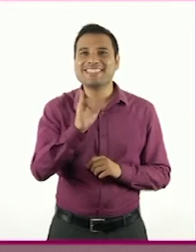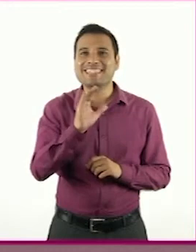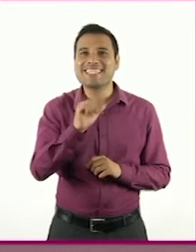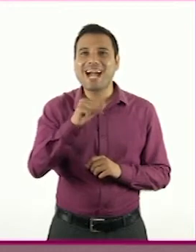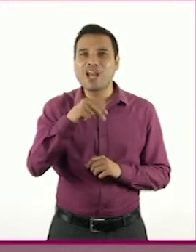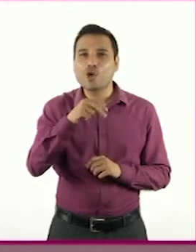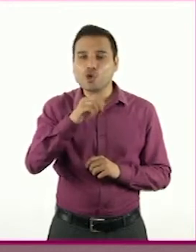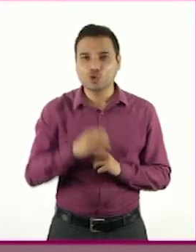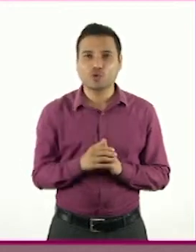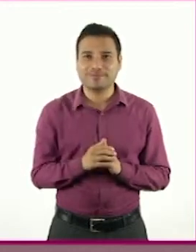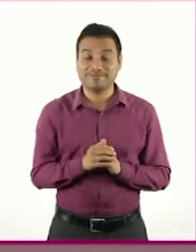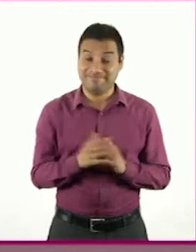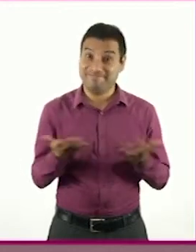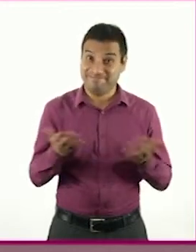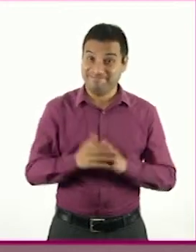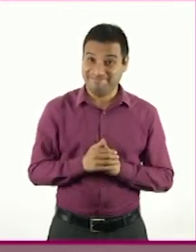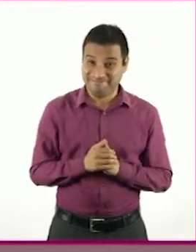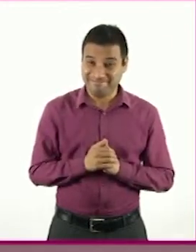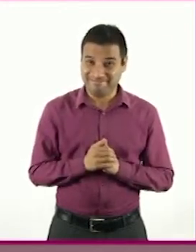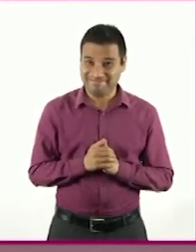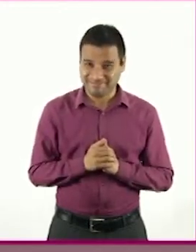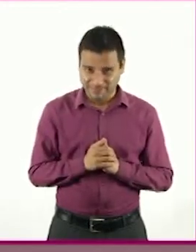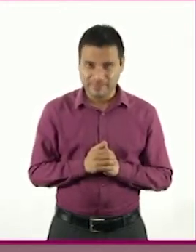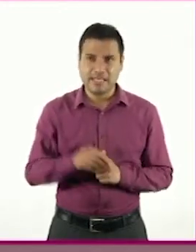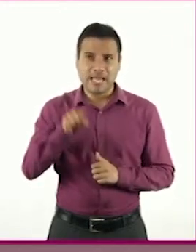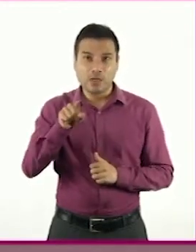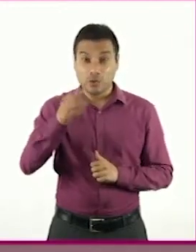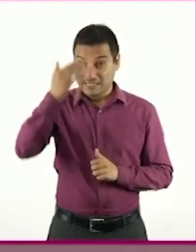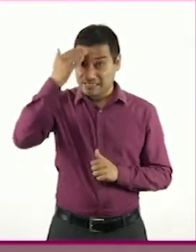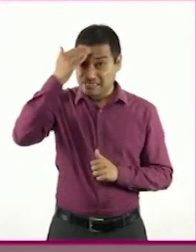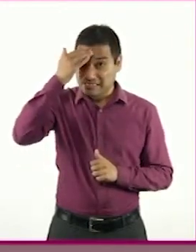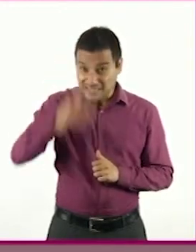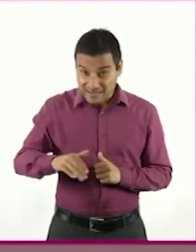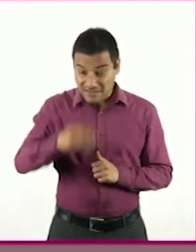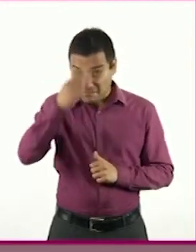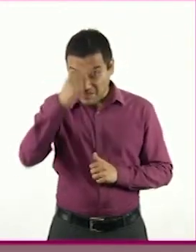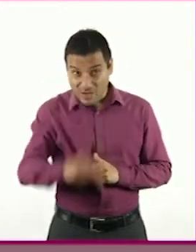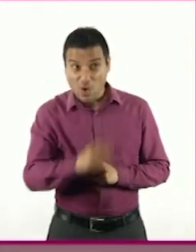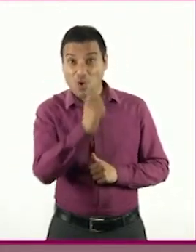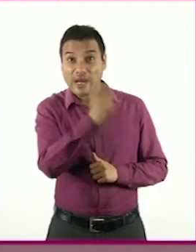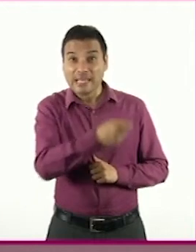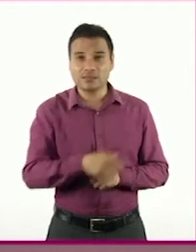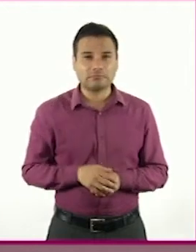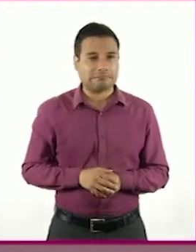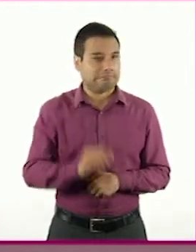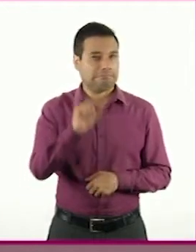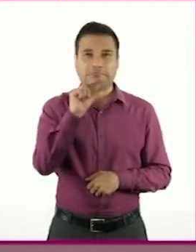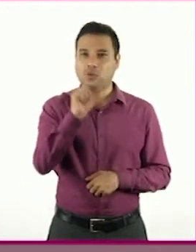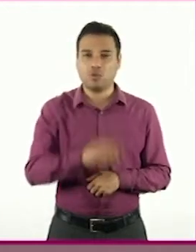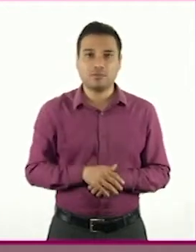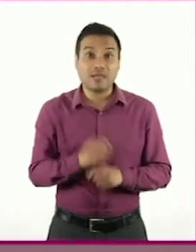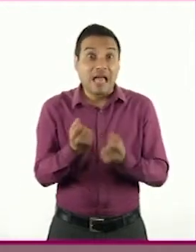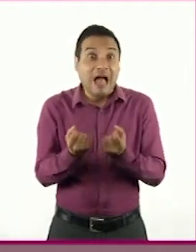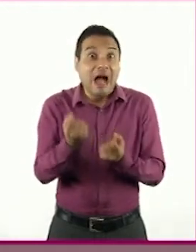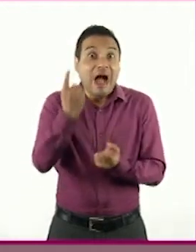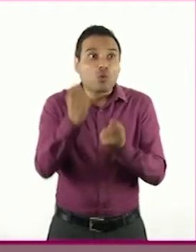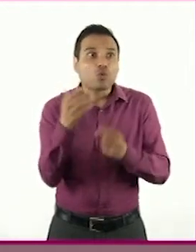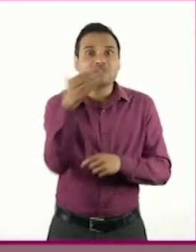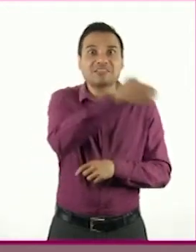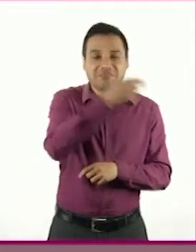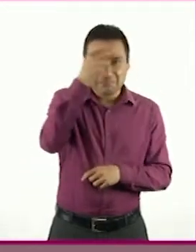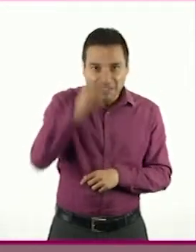como el resto de los mexicano-americanos, saben poco de su nación de origen y algunos ni siquiera conocen